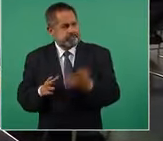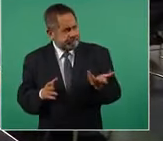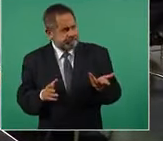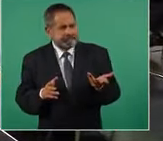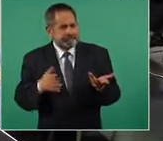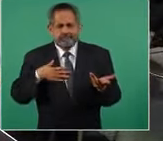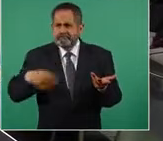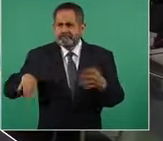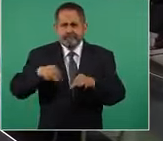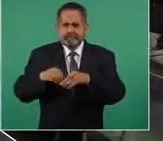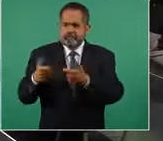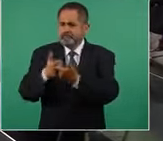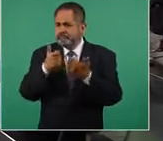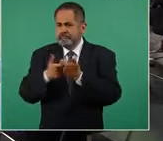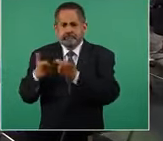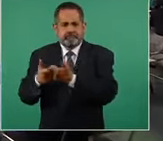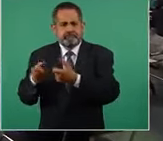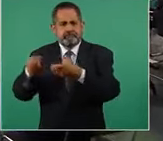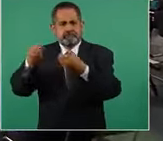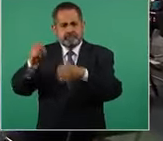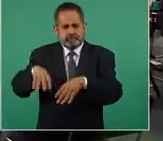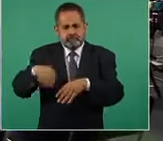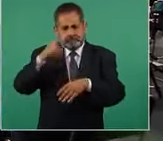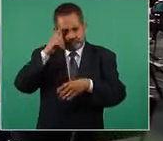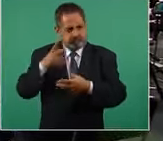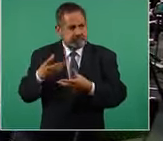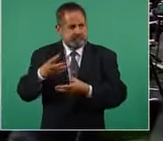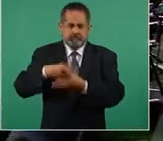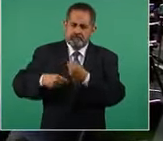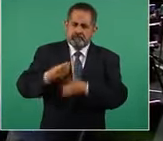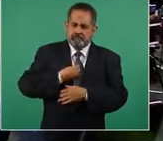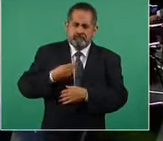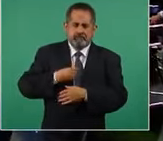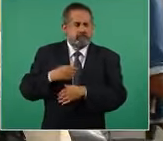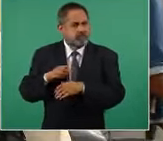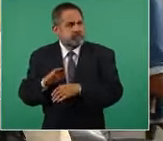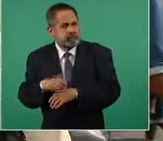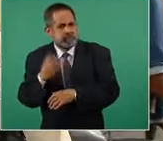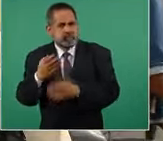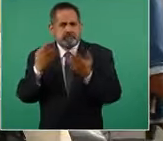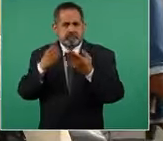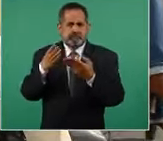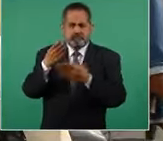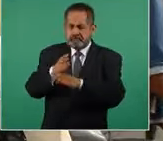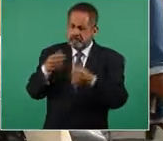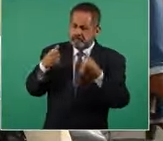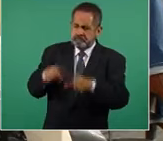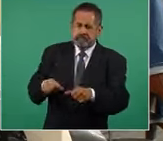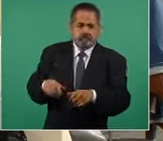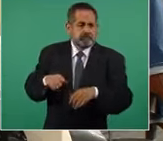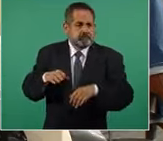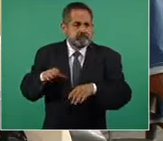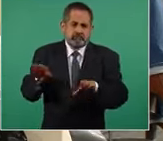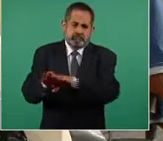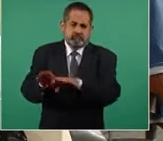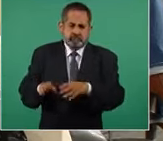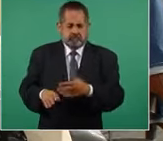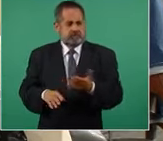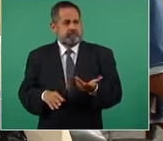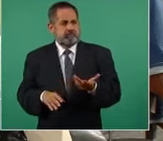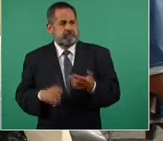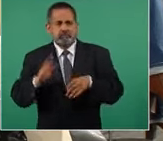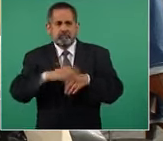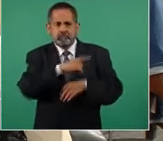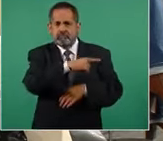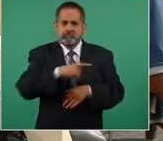mineros cooperaban para resistir en el movimiento. No saben cómo le hicieron y qué influencias movieron, pero ya les congelaron